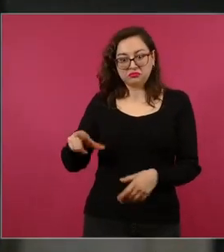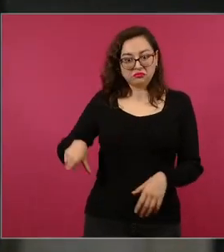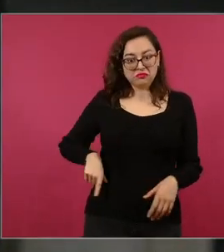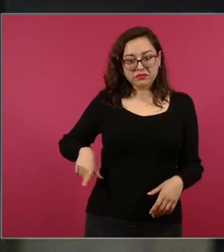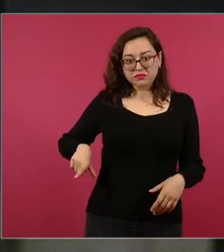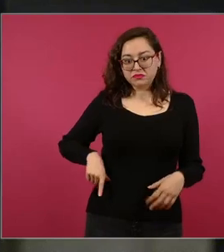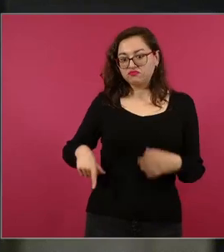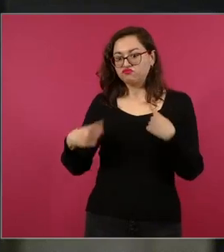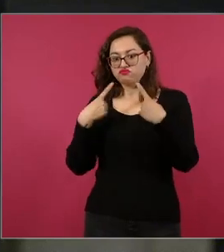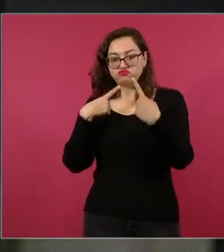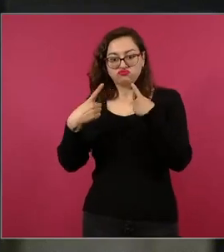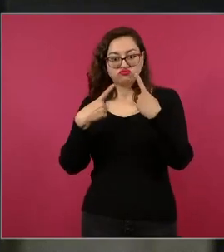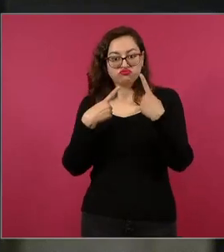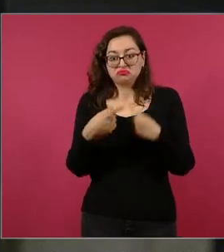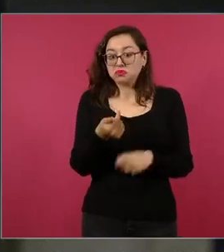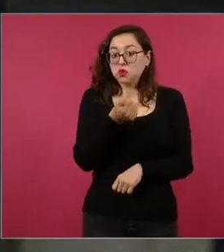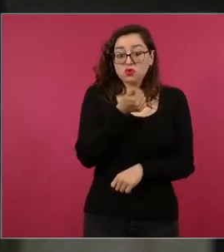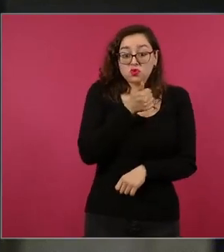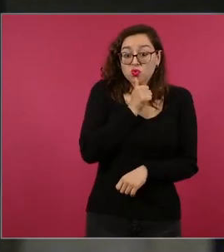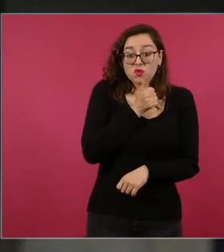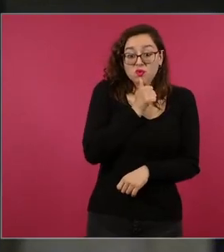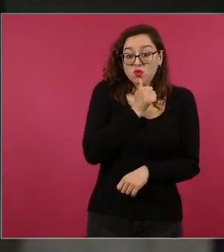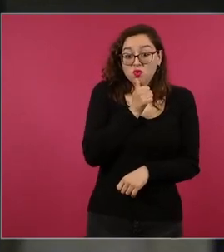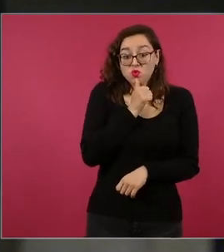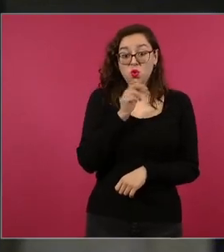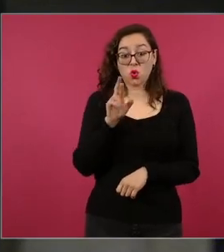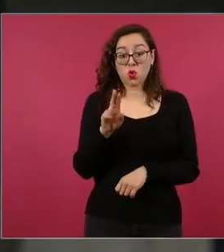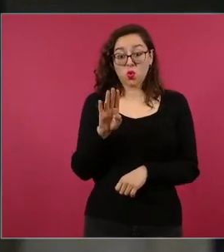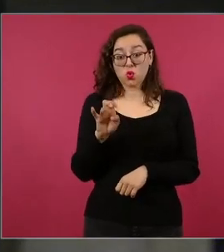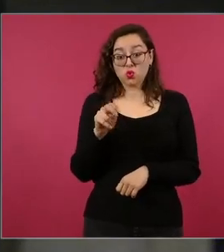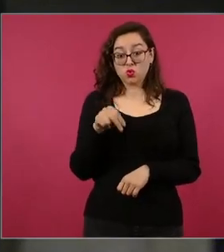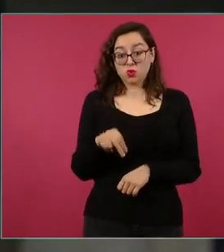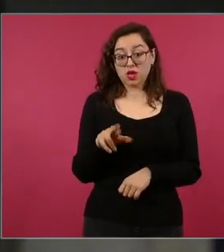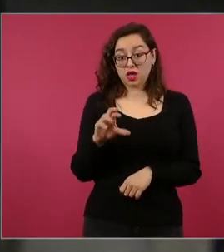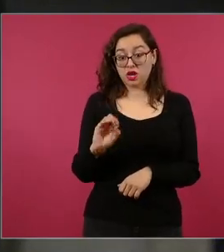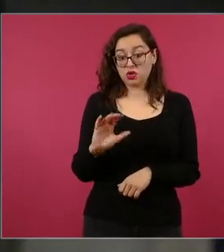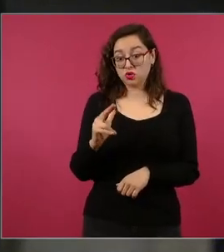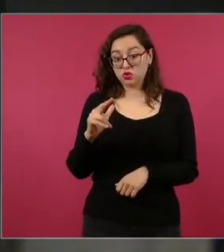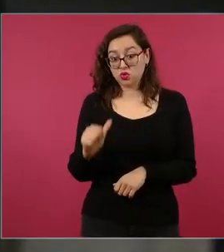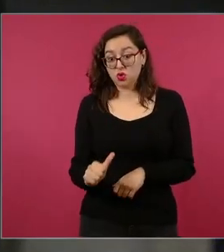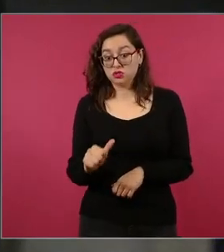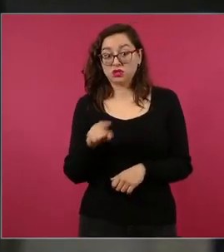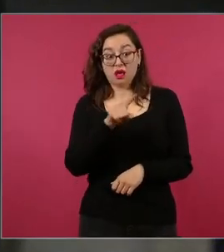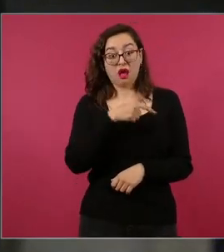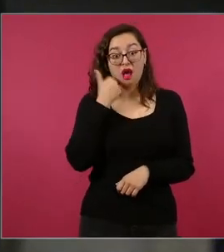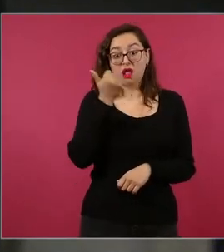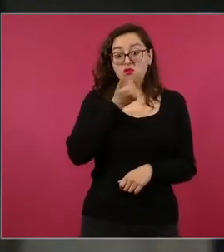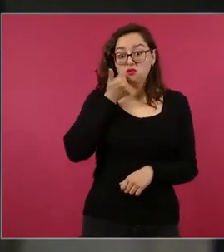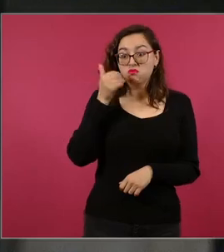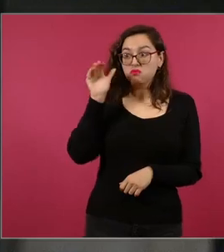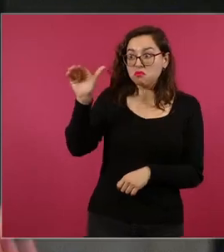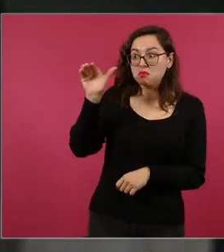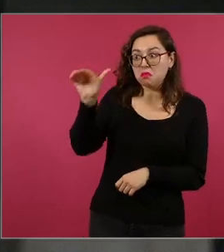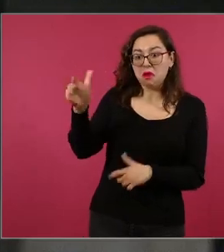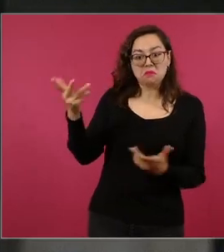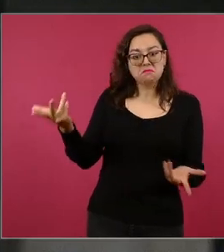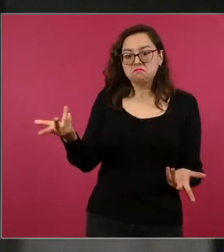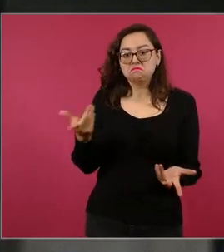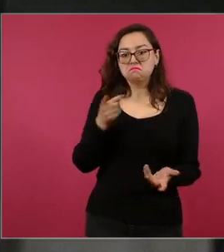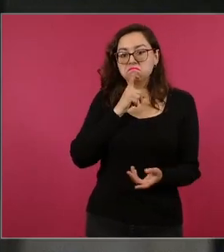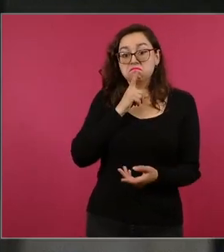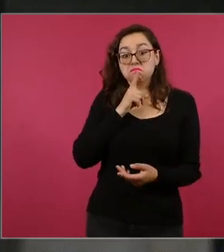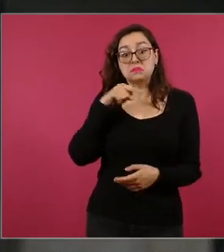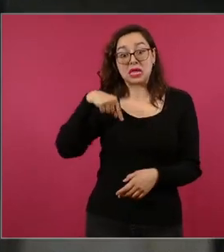gobierno, precisamente no ha recibido Rubén Rocha a los universitarios. ¿Sería este encuentro allá en Sinaloa o haría el llamado para que la Secretaría